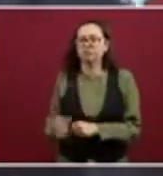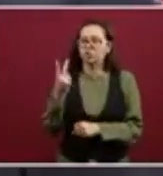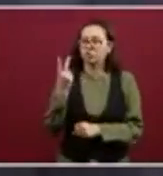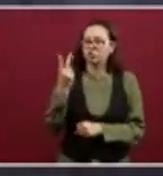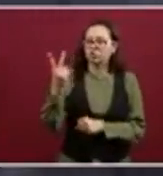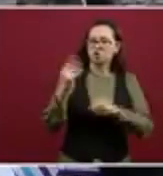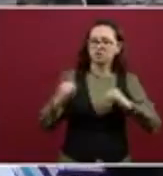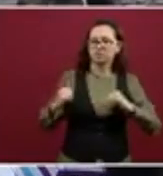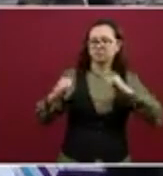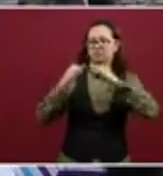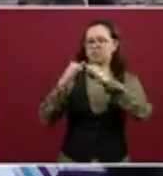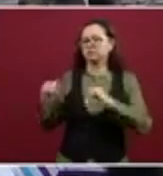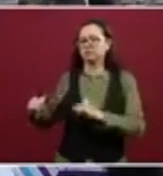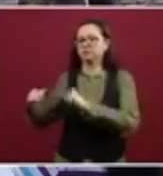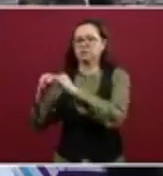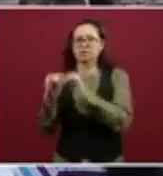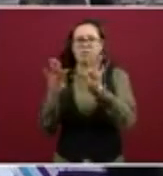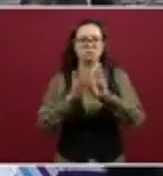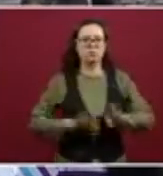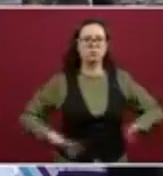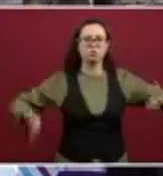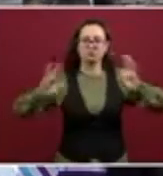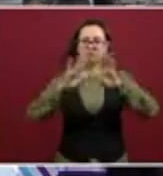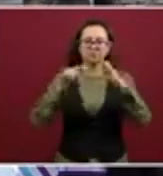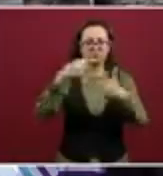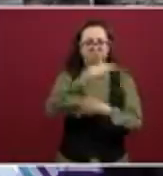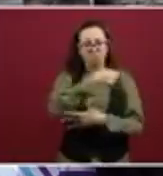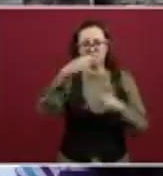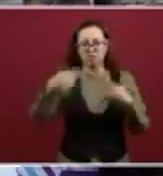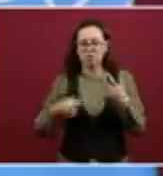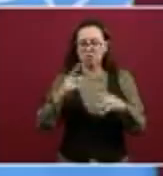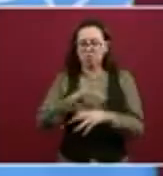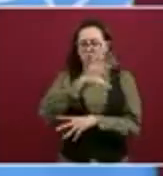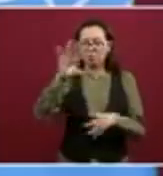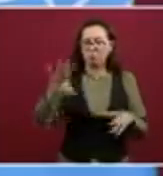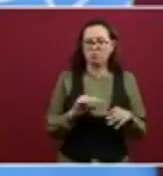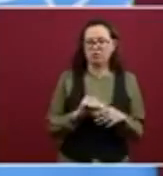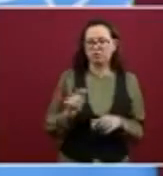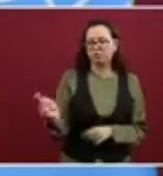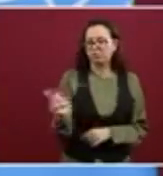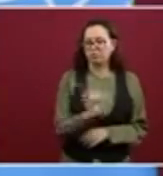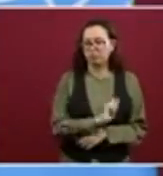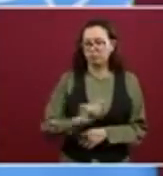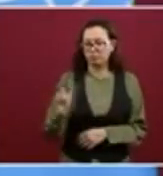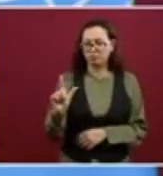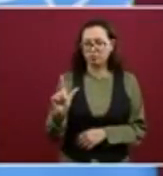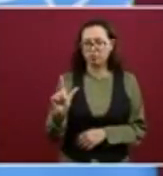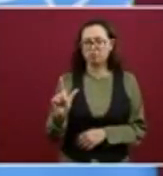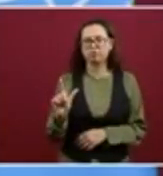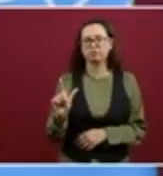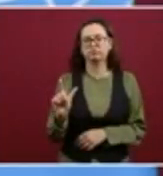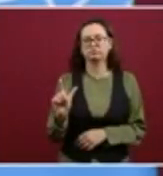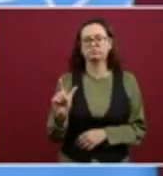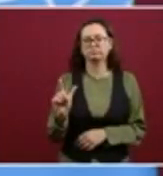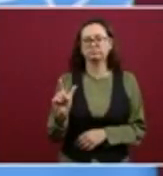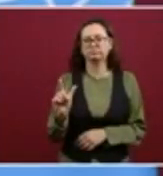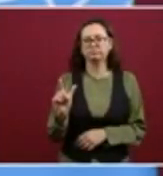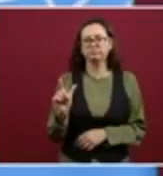son fundamentales, con todo lo que implica de profesionalismo, de